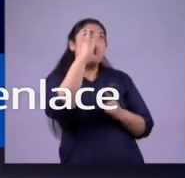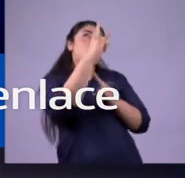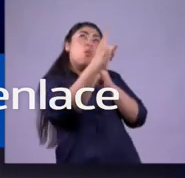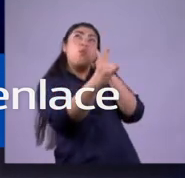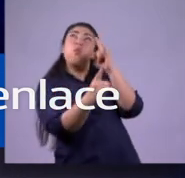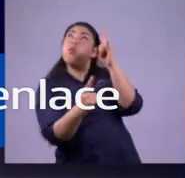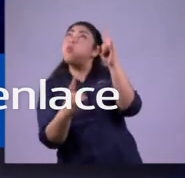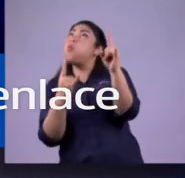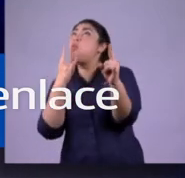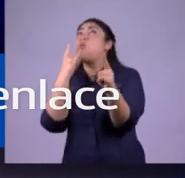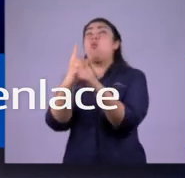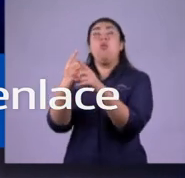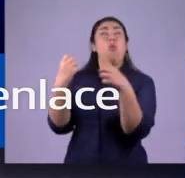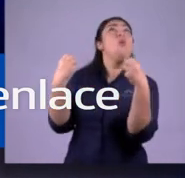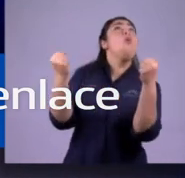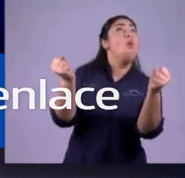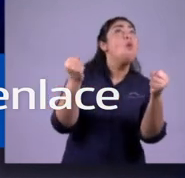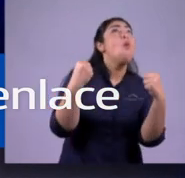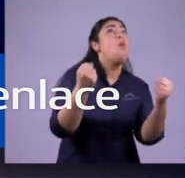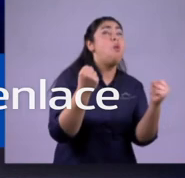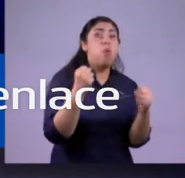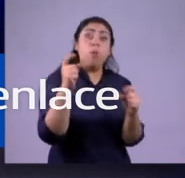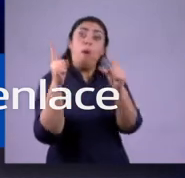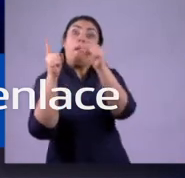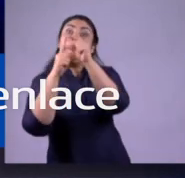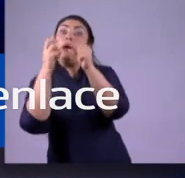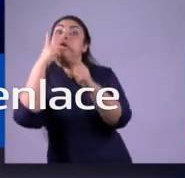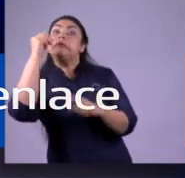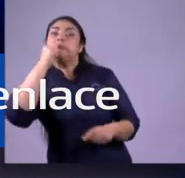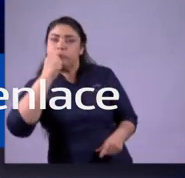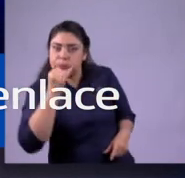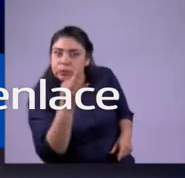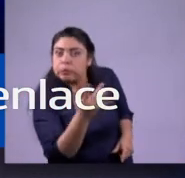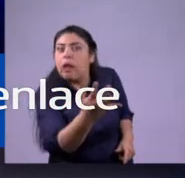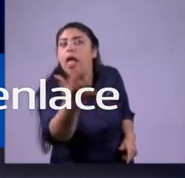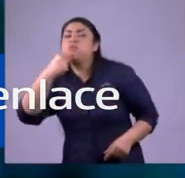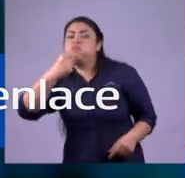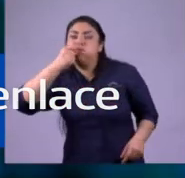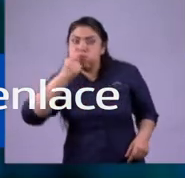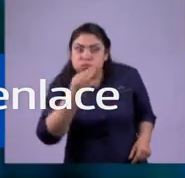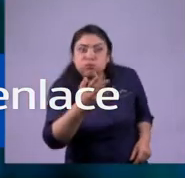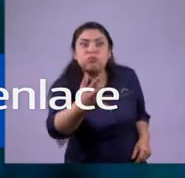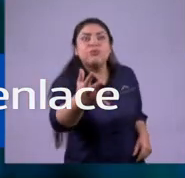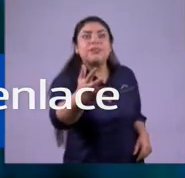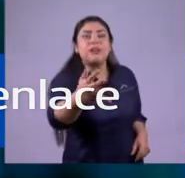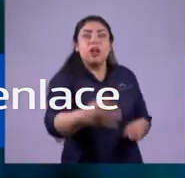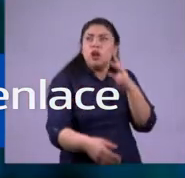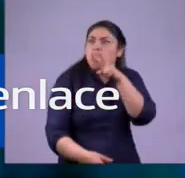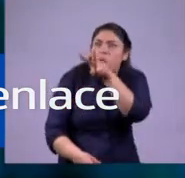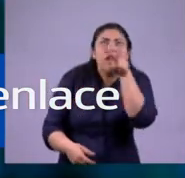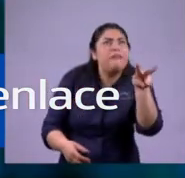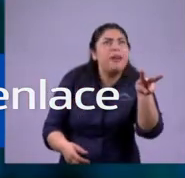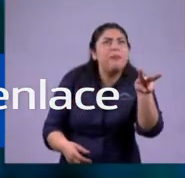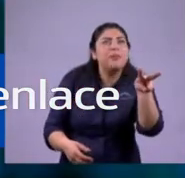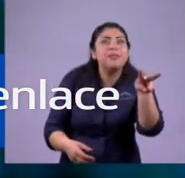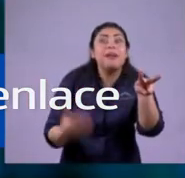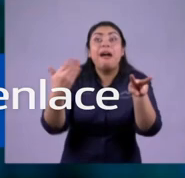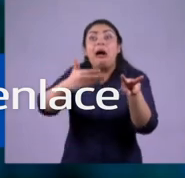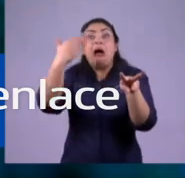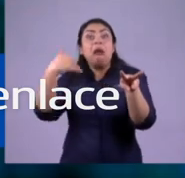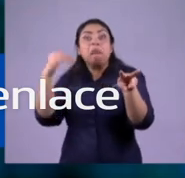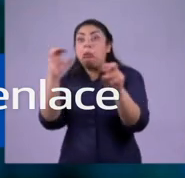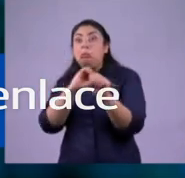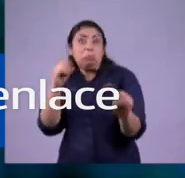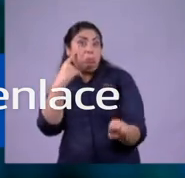universo por la palabra de dios de modo que lo que se ve fue hecho de lo que no